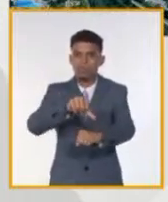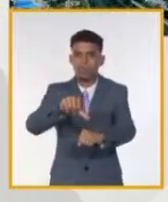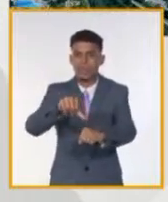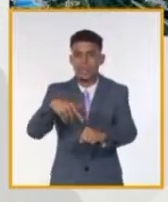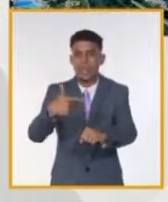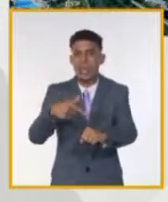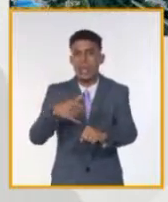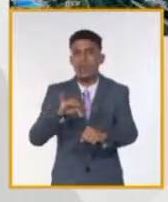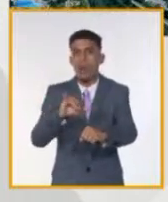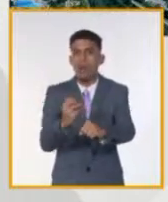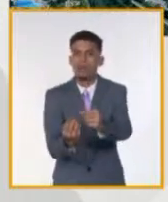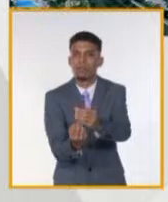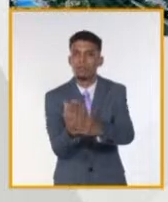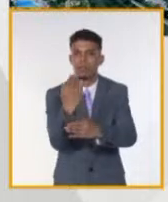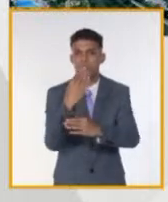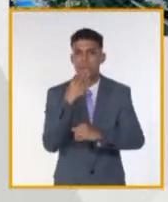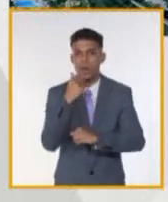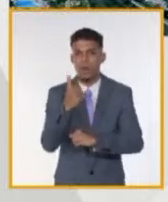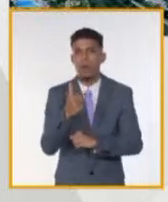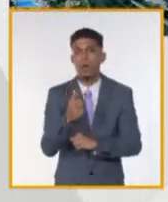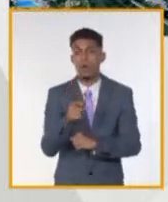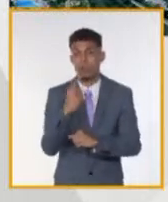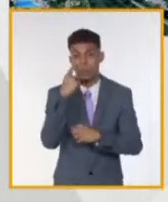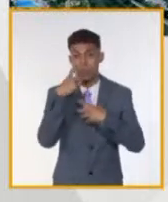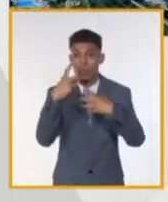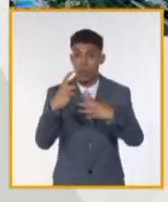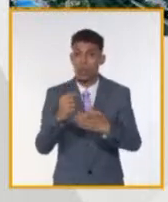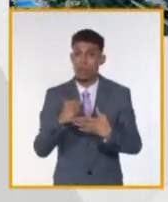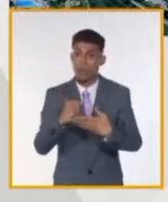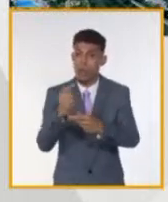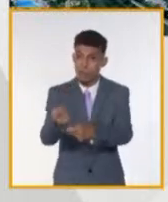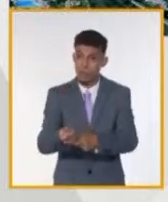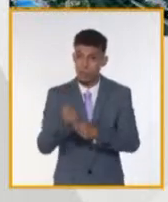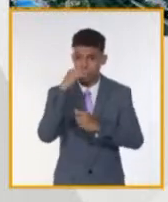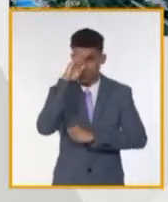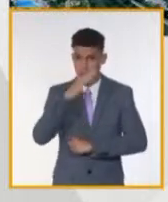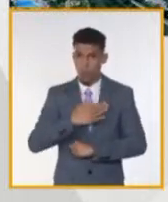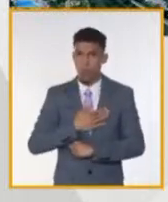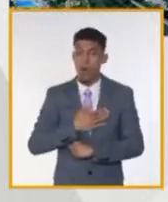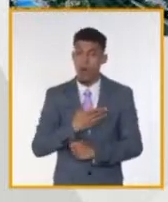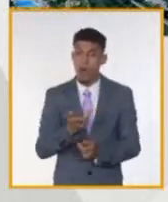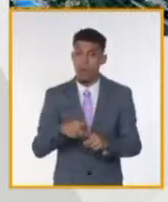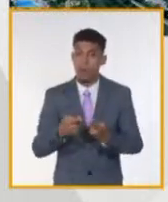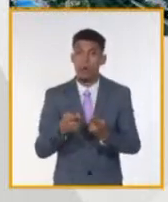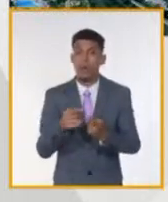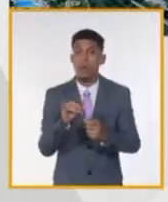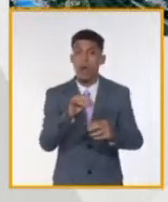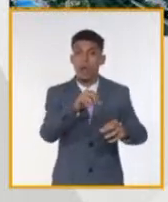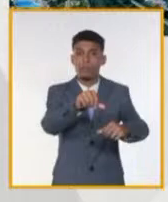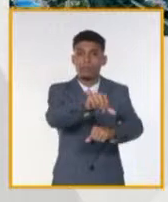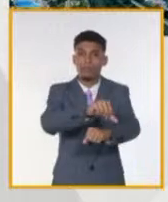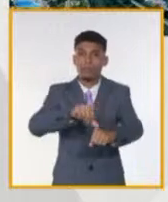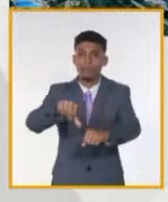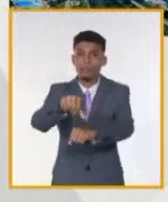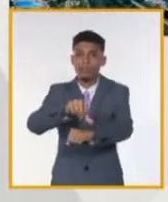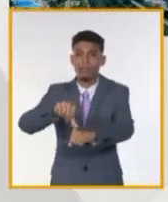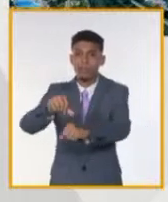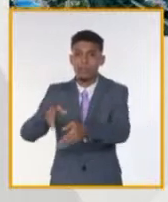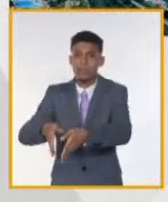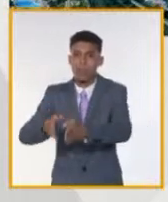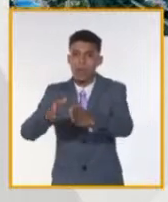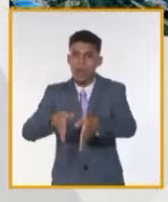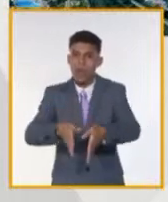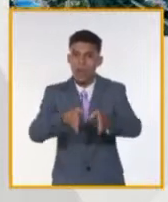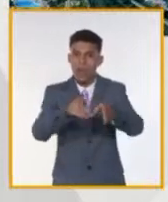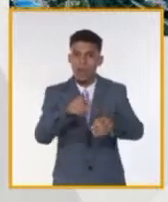que tiene un impacto para la agricultura cubana. Por supuesto, en un momento como este de cero fertilizante. O sea, que es un producto soberano, es un producto que CIPIN está en la